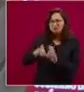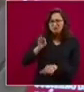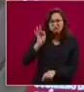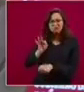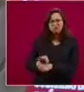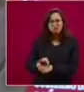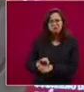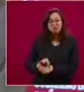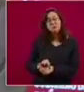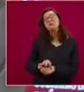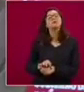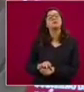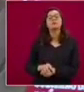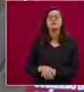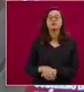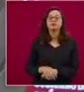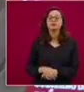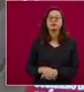sobre todo en épocas